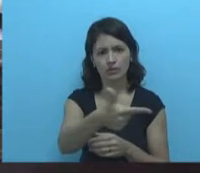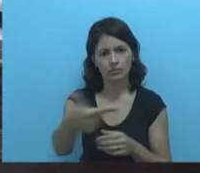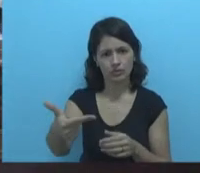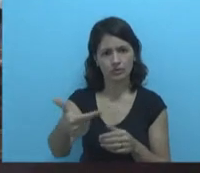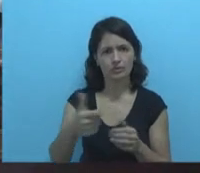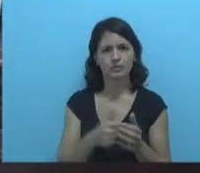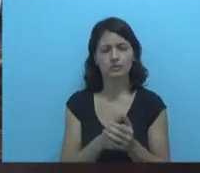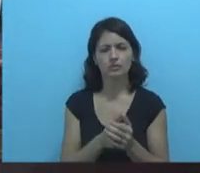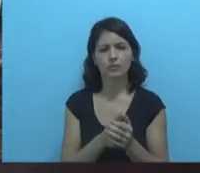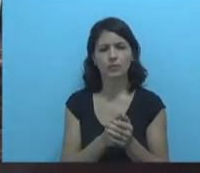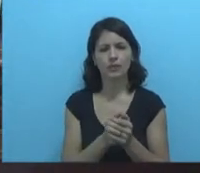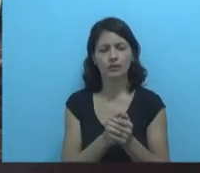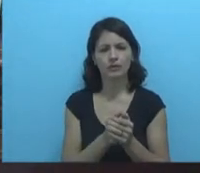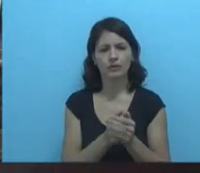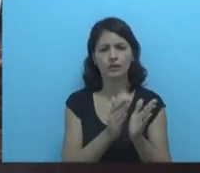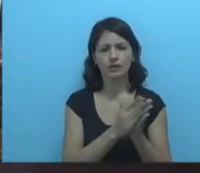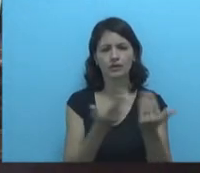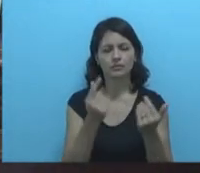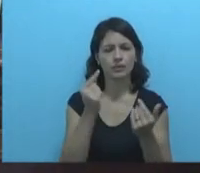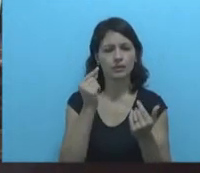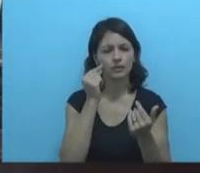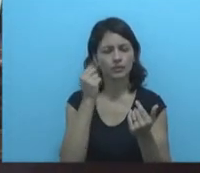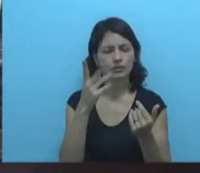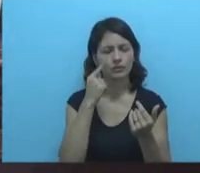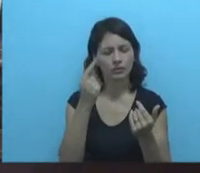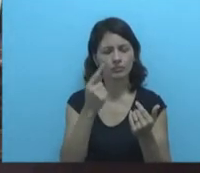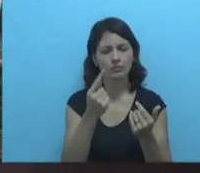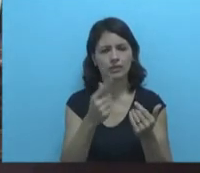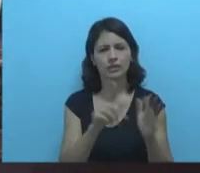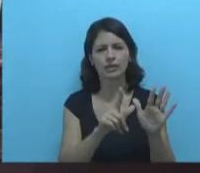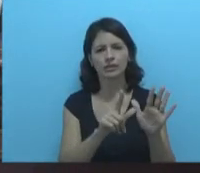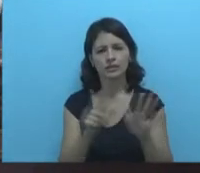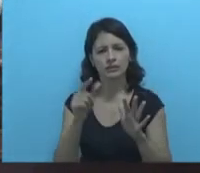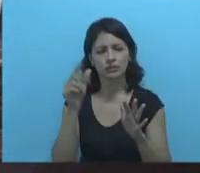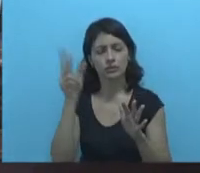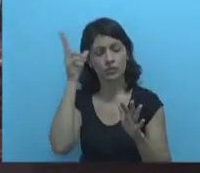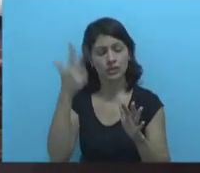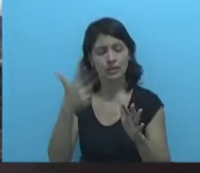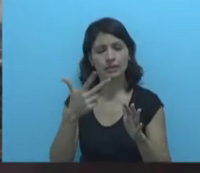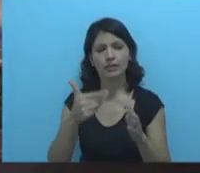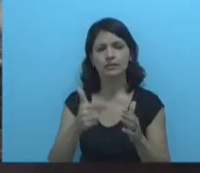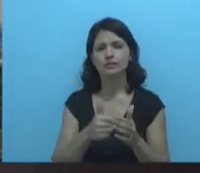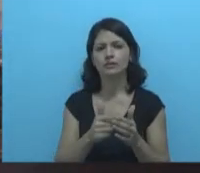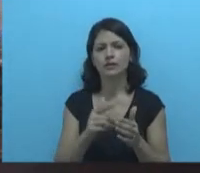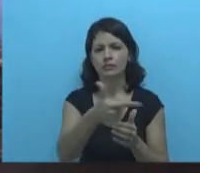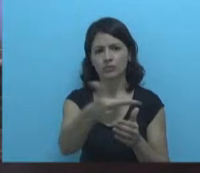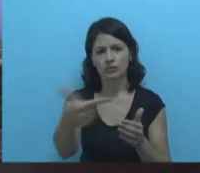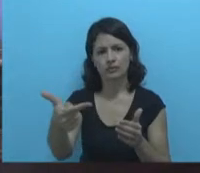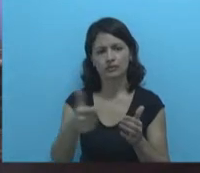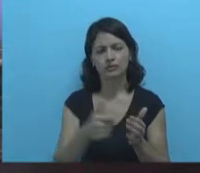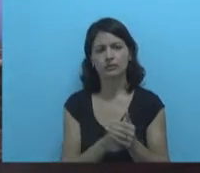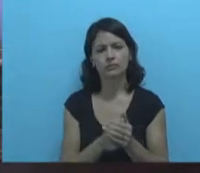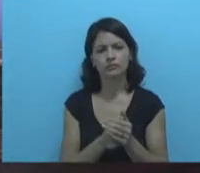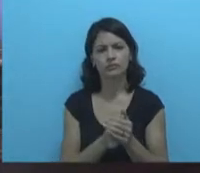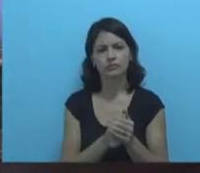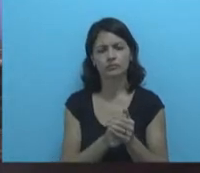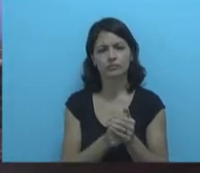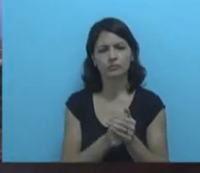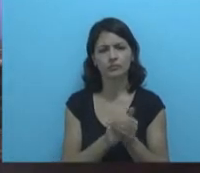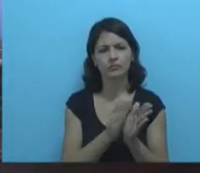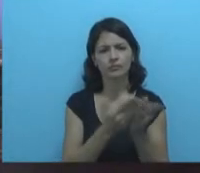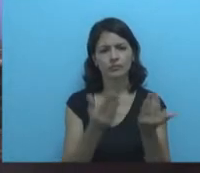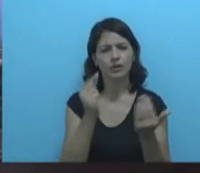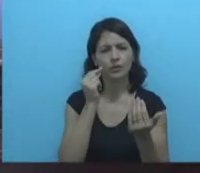una sesión. Expediente 42883, de diputado Real, preferencia para una sesión.